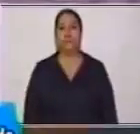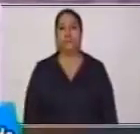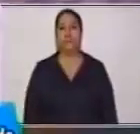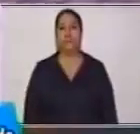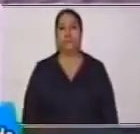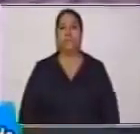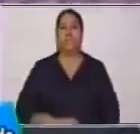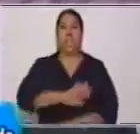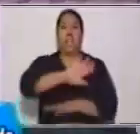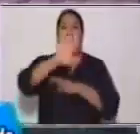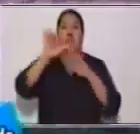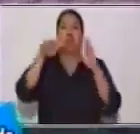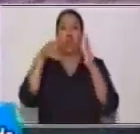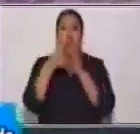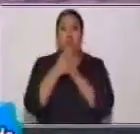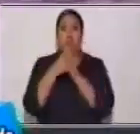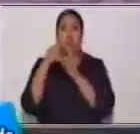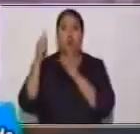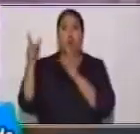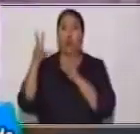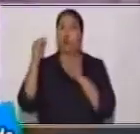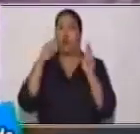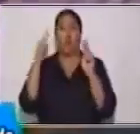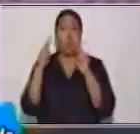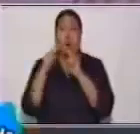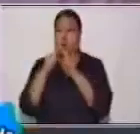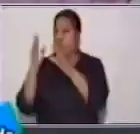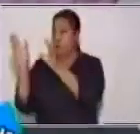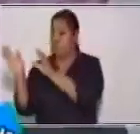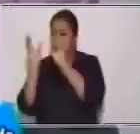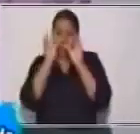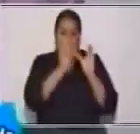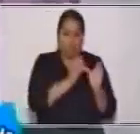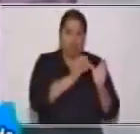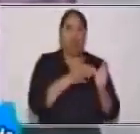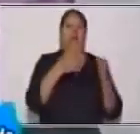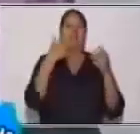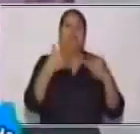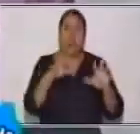Pasamos todas las incógnitas de un lado y los términos conocidos del otro.